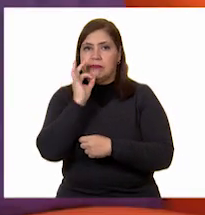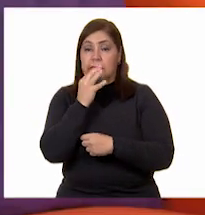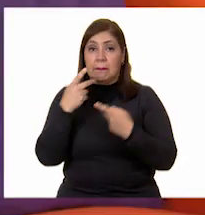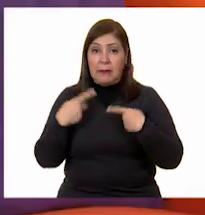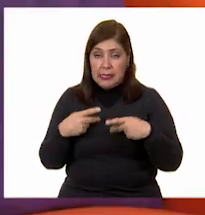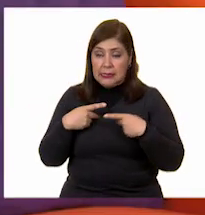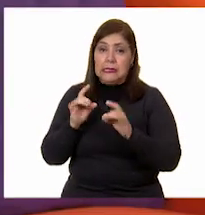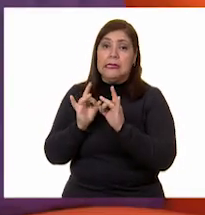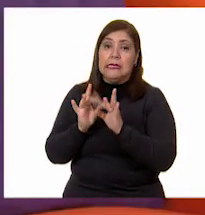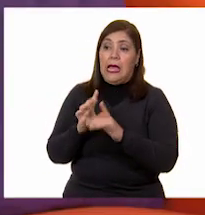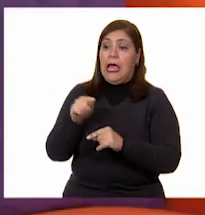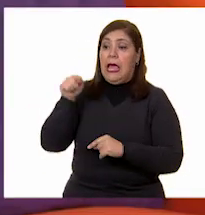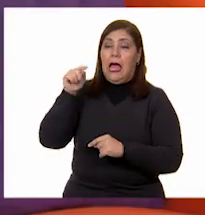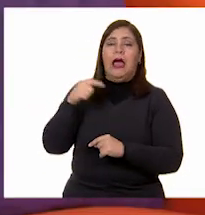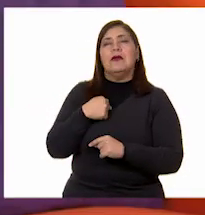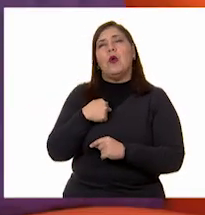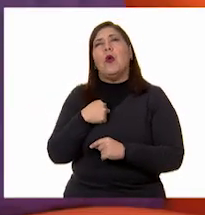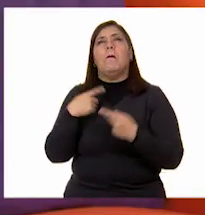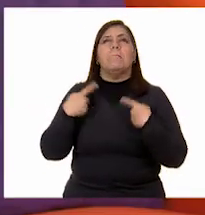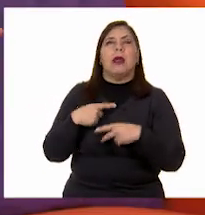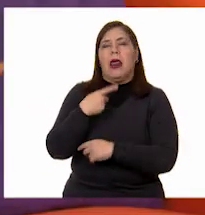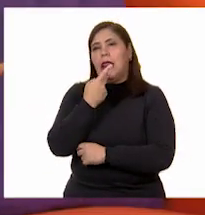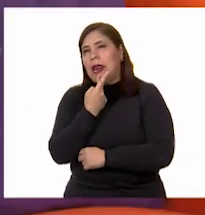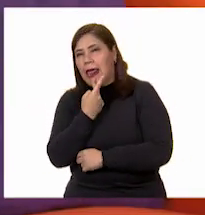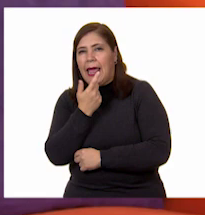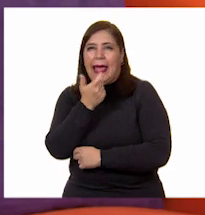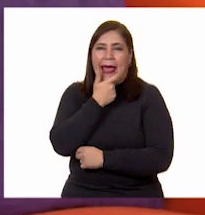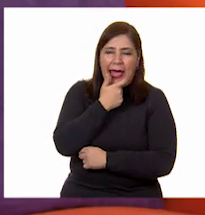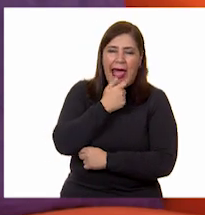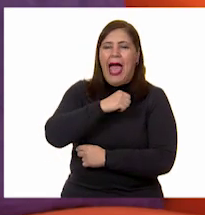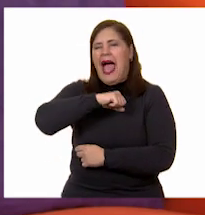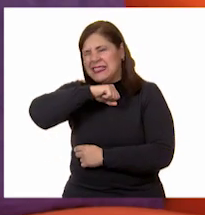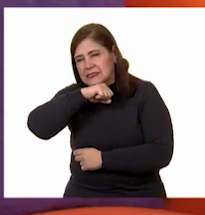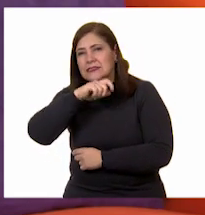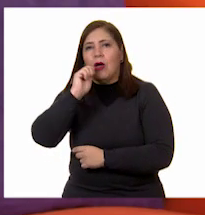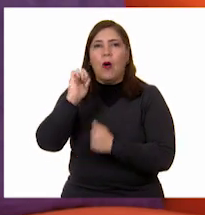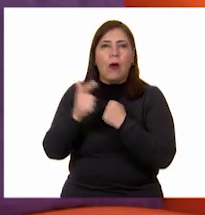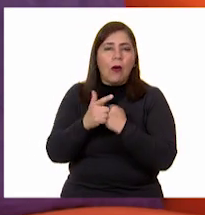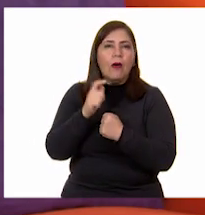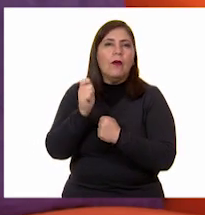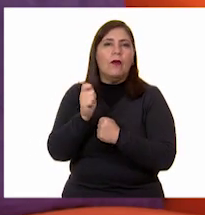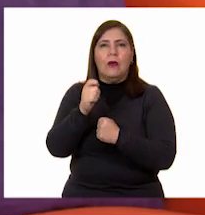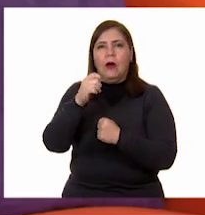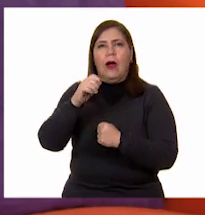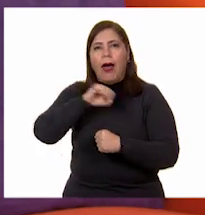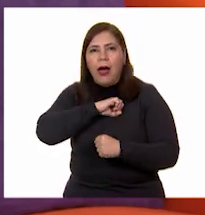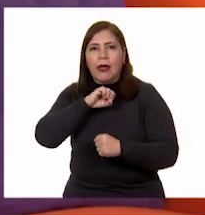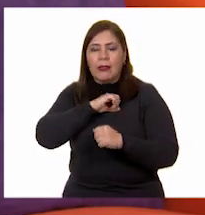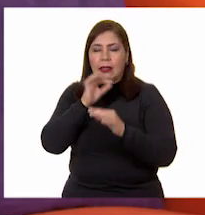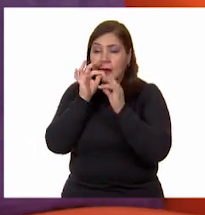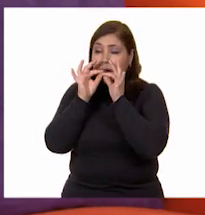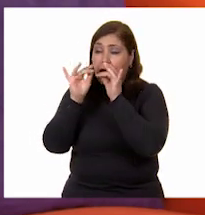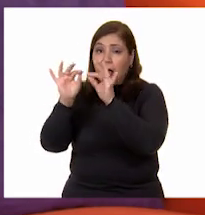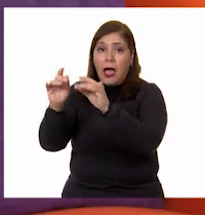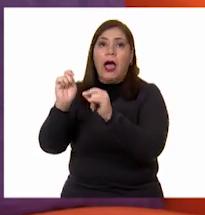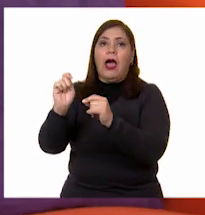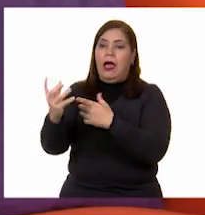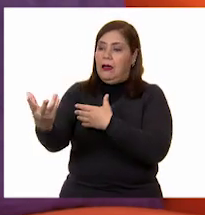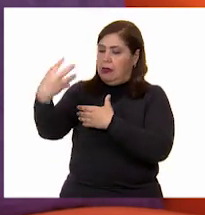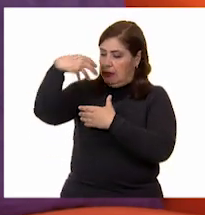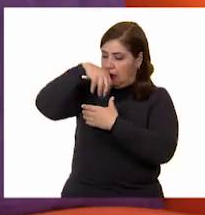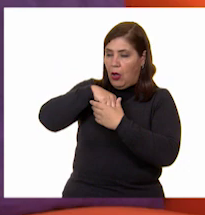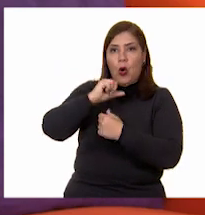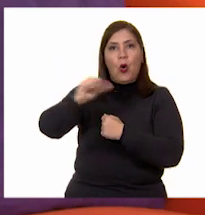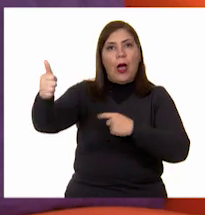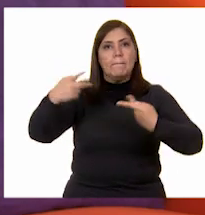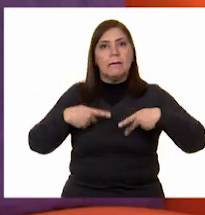esa persona habla, se ríe, estornuda o tose, las gotitas ingresan al cuerpo de la persona sana a